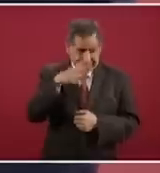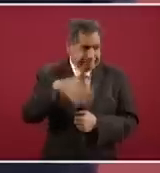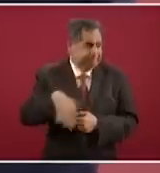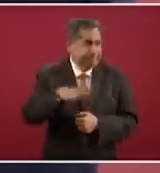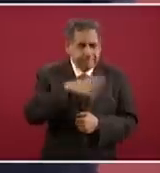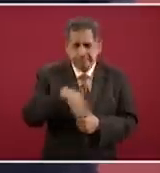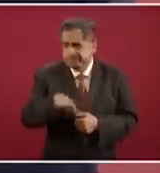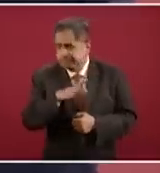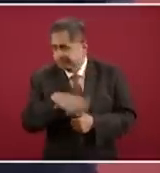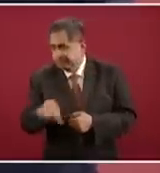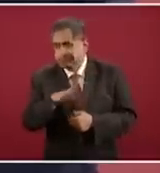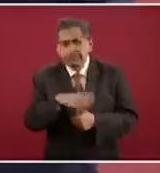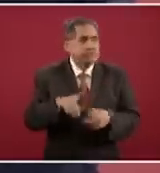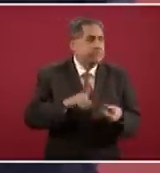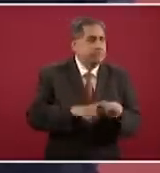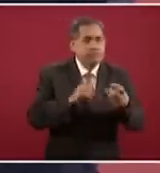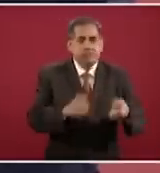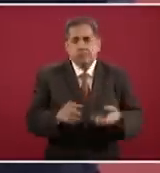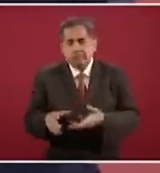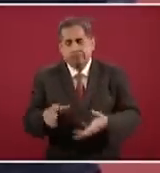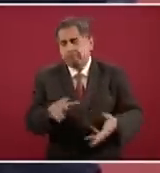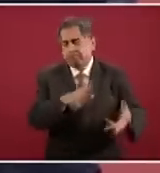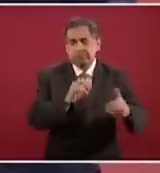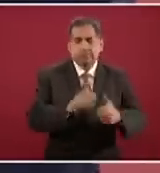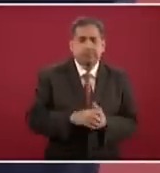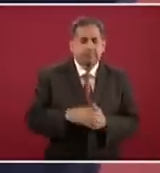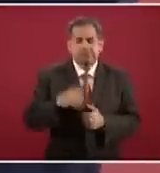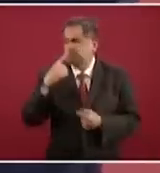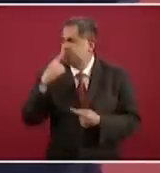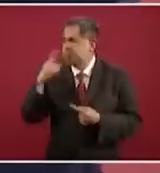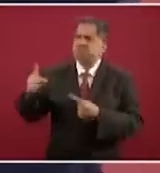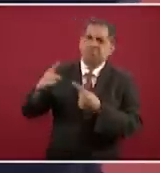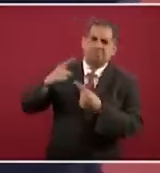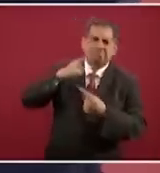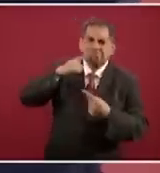buscarlo y a denunciar